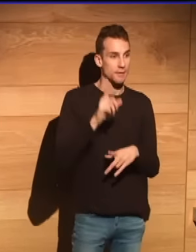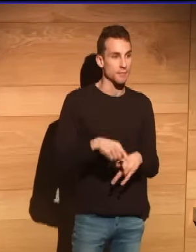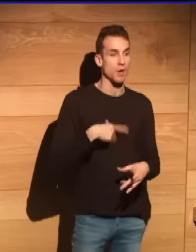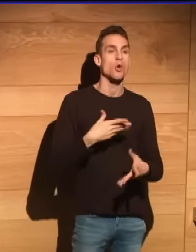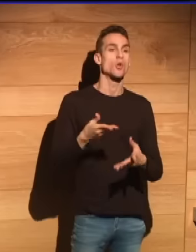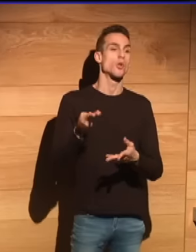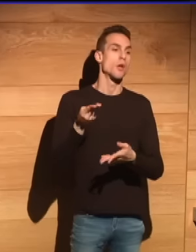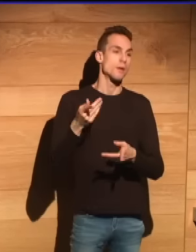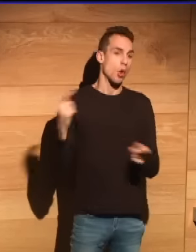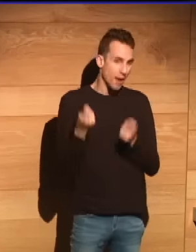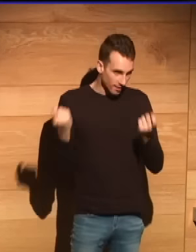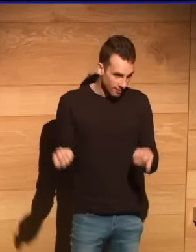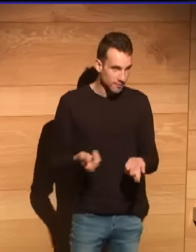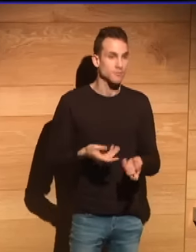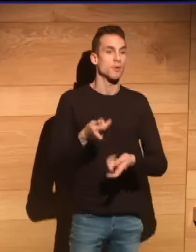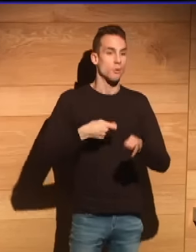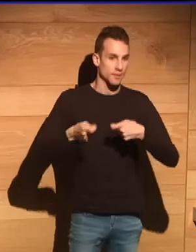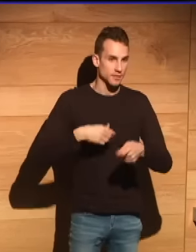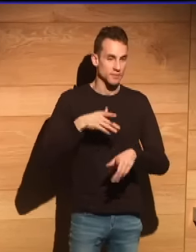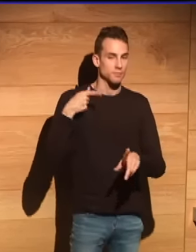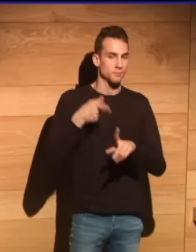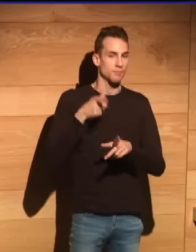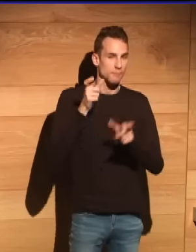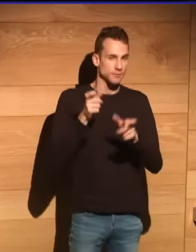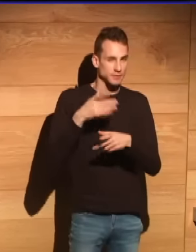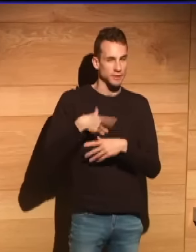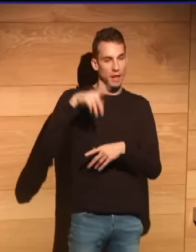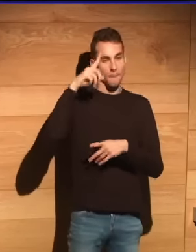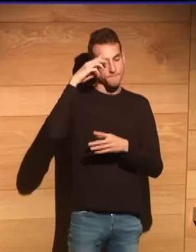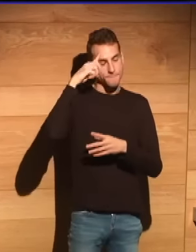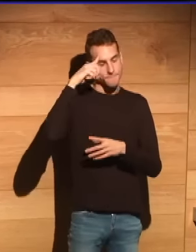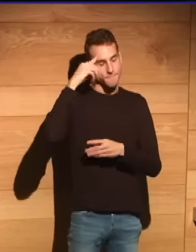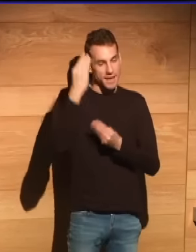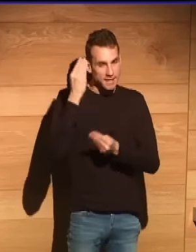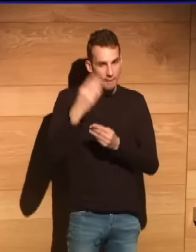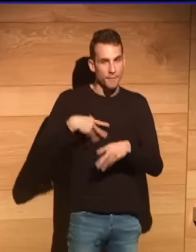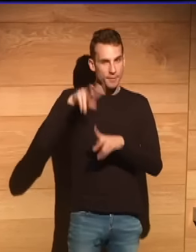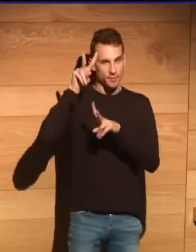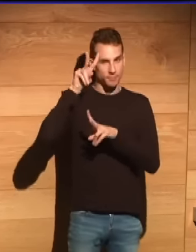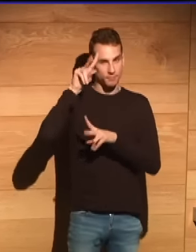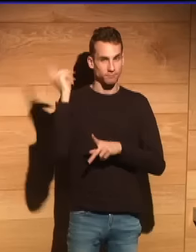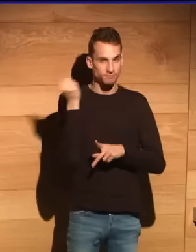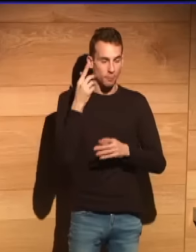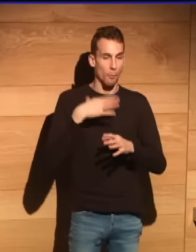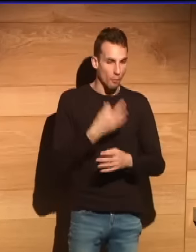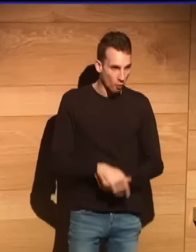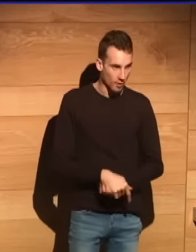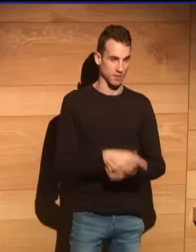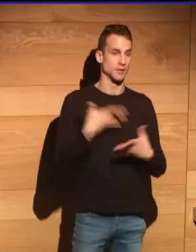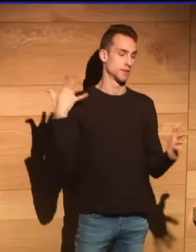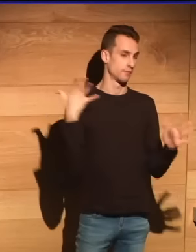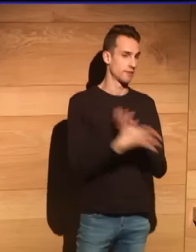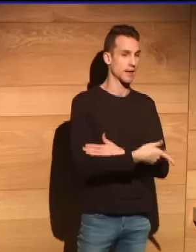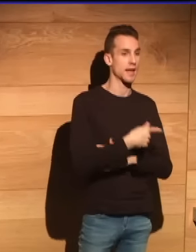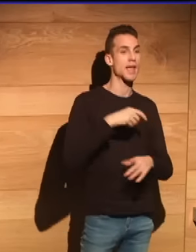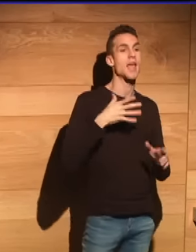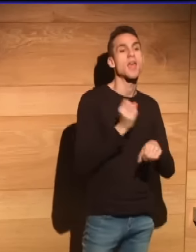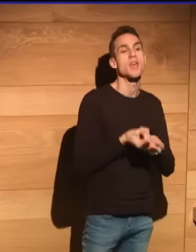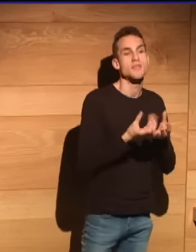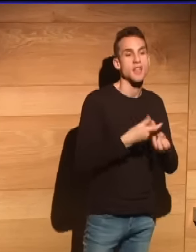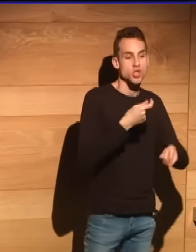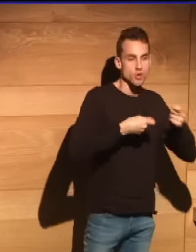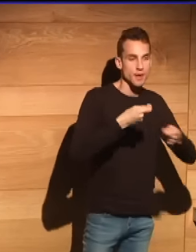y poder comercializar con ellos. Por lo tanto, tenemos que empezar a ver que los datos cerebrales son datos que son del individuo, que si queremos que no nos